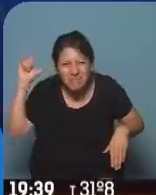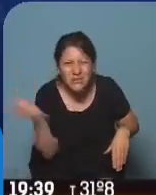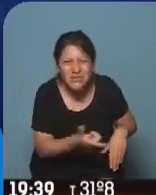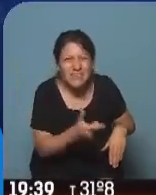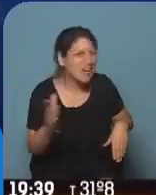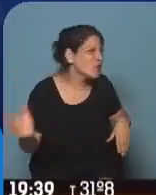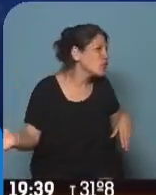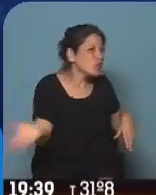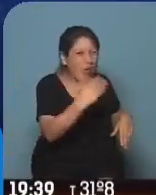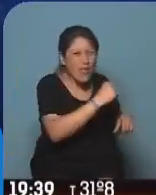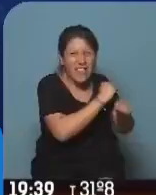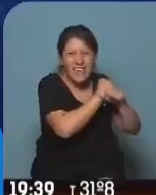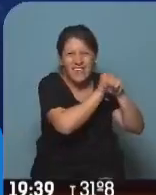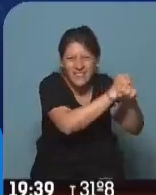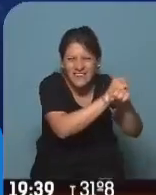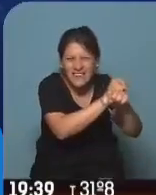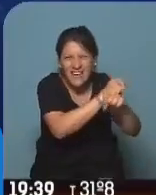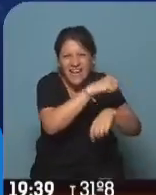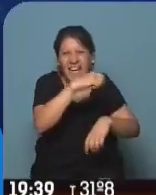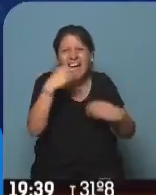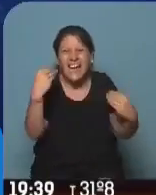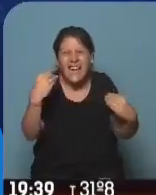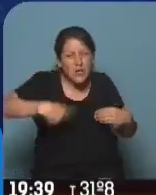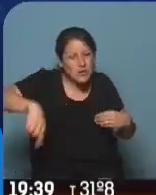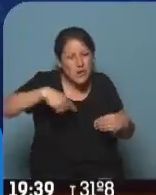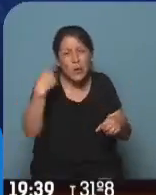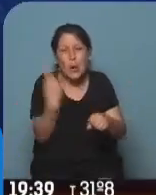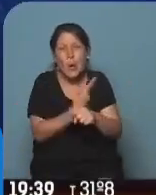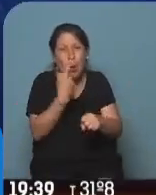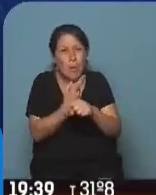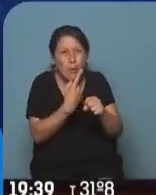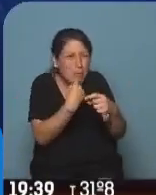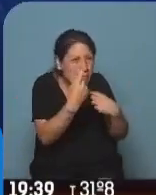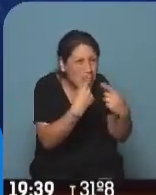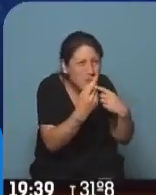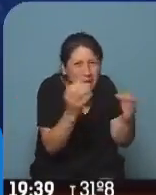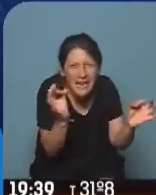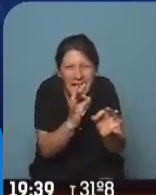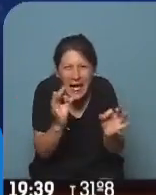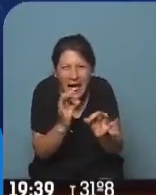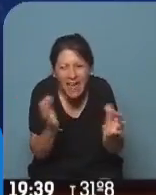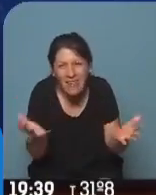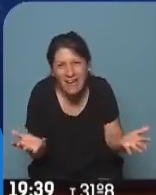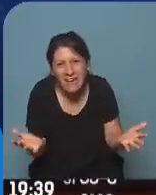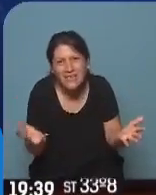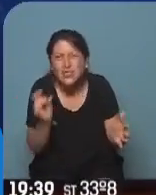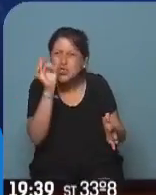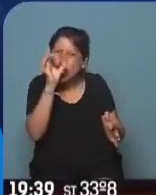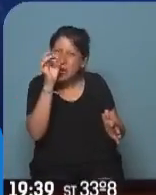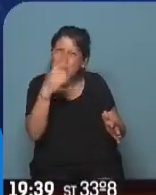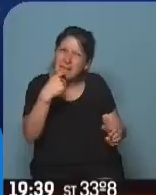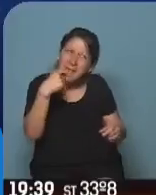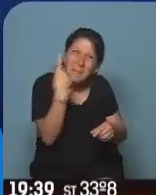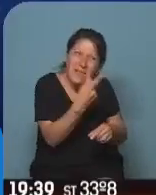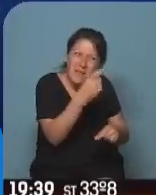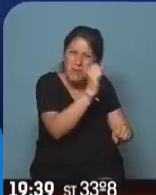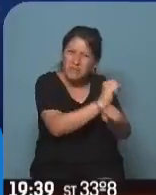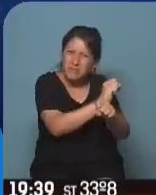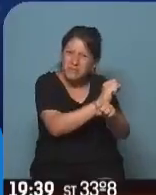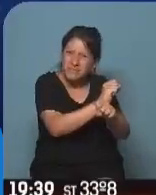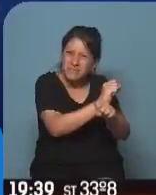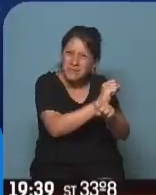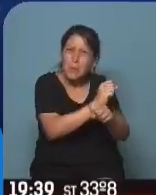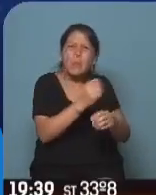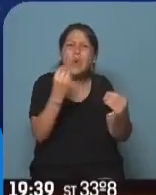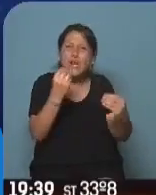no hayamos podido ni siquiera indagar en algunas causas, más allá del pedido de detención, el desafuero, a la expresidente,